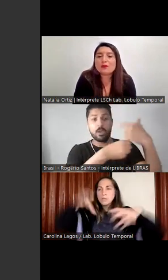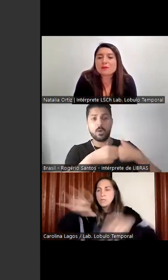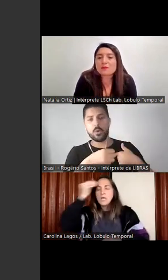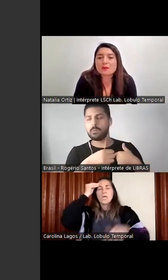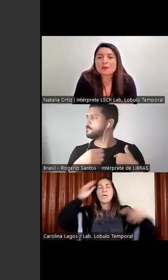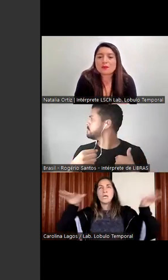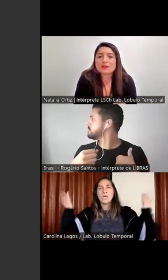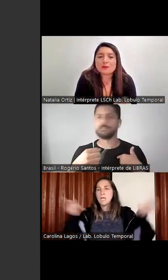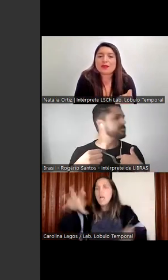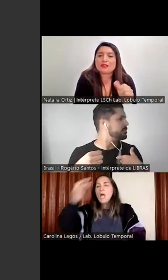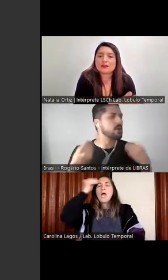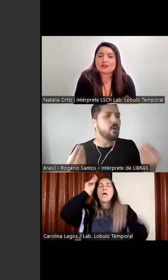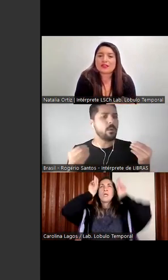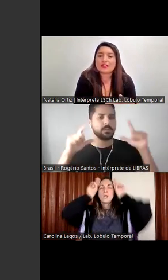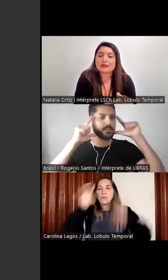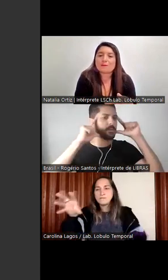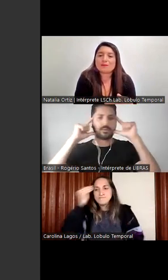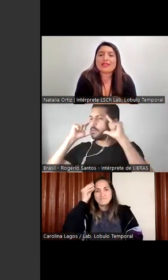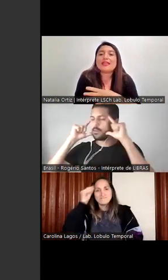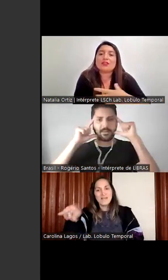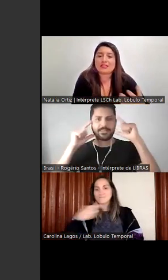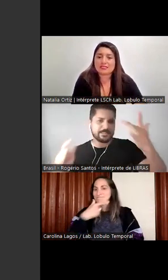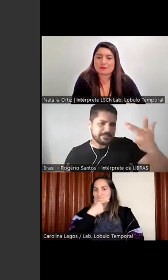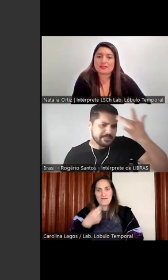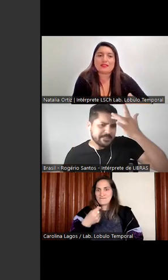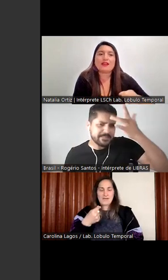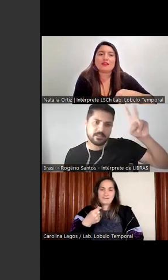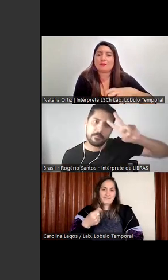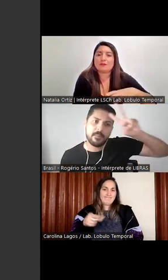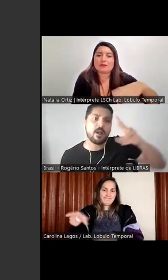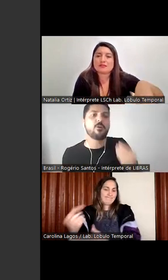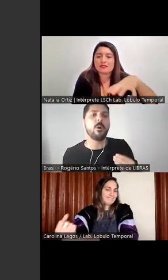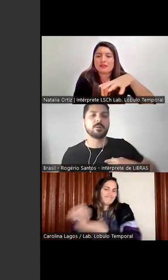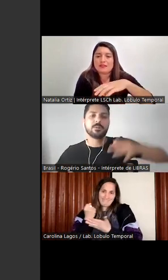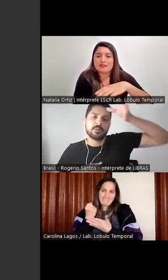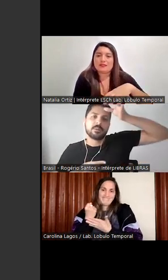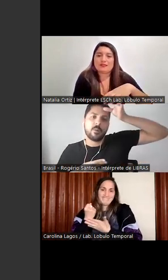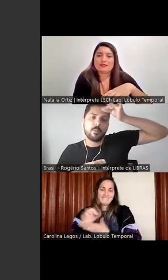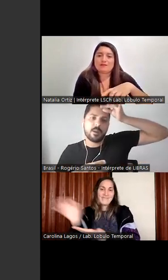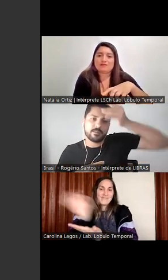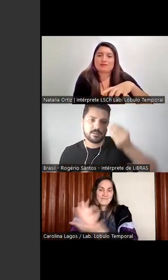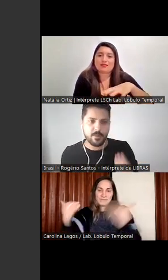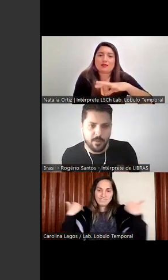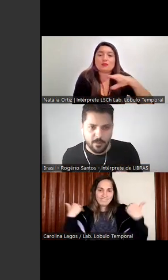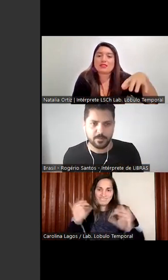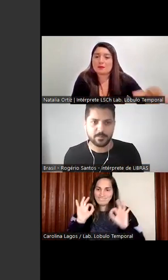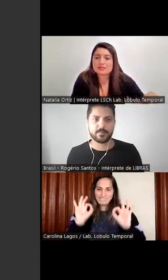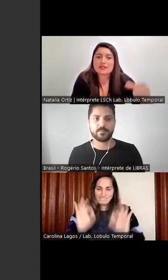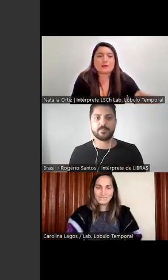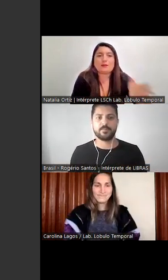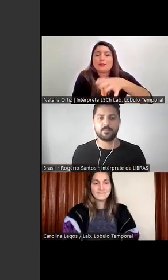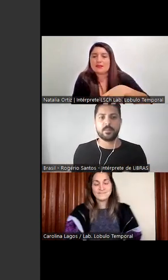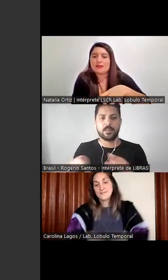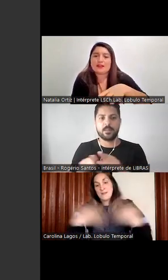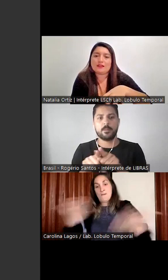los dibujos a mí me ayudaban, por ejemplo, a recordar qué era lo que tenía que transmitir, el paisaje, las montañas que